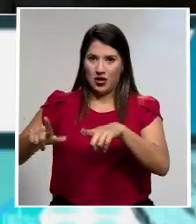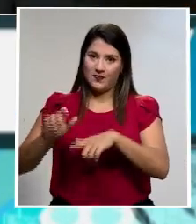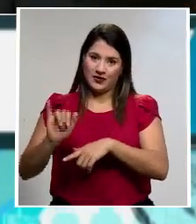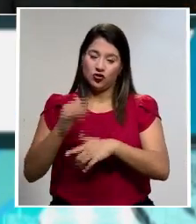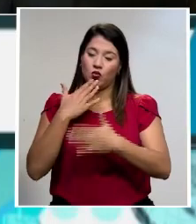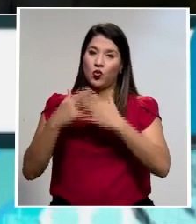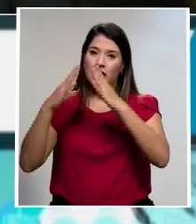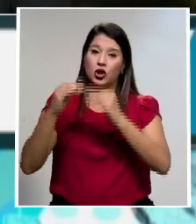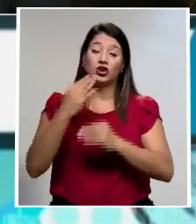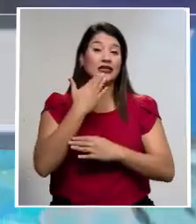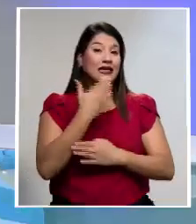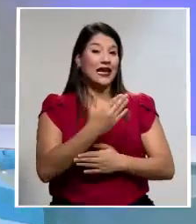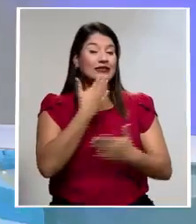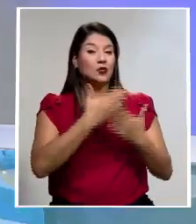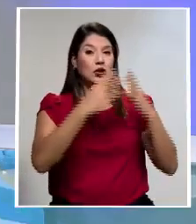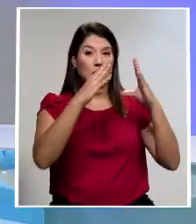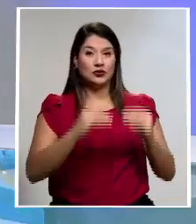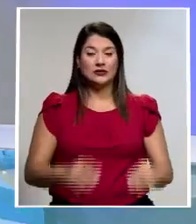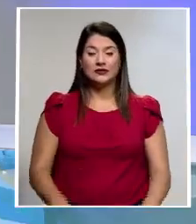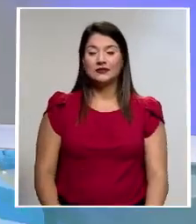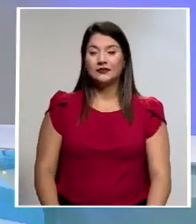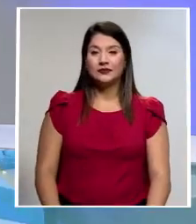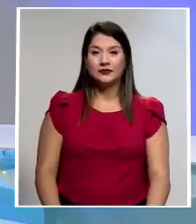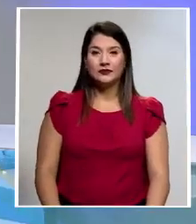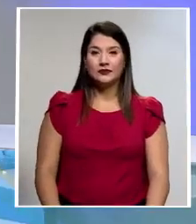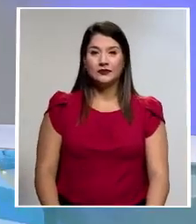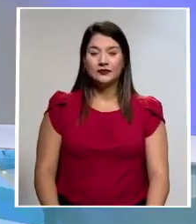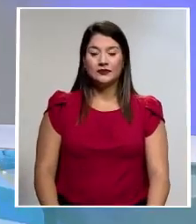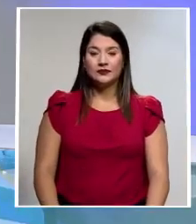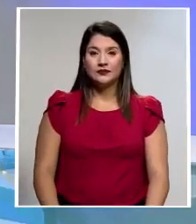Gracias, Andrés Ortiz. Buenas noches.